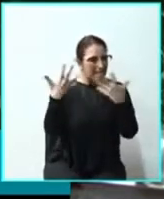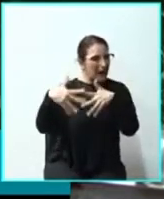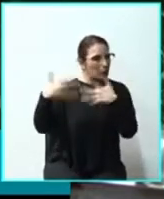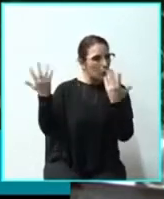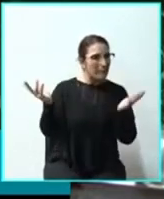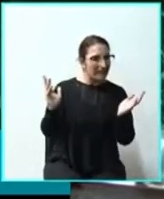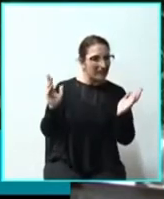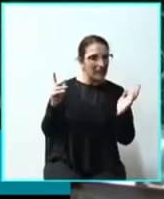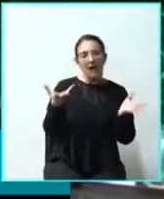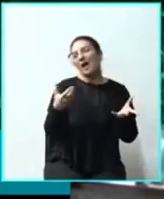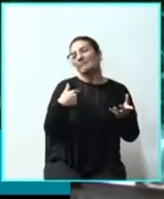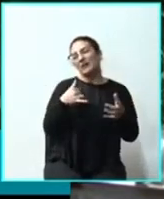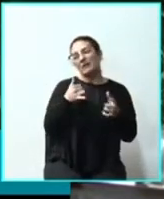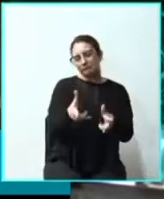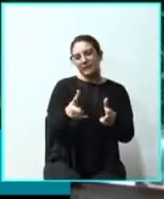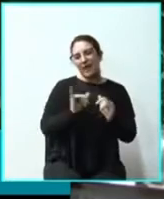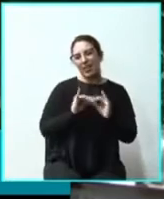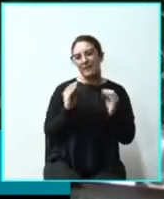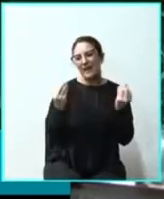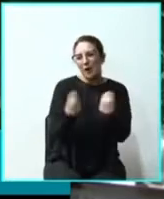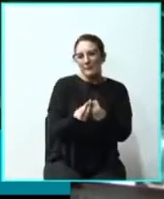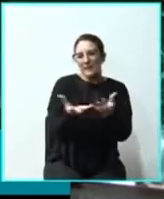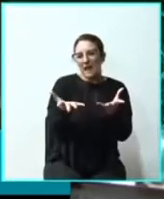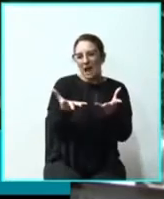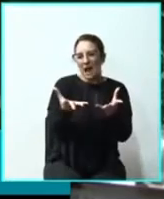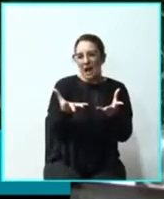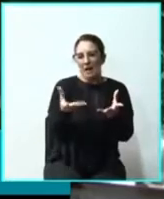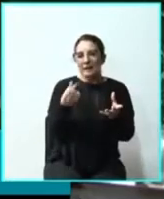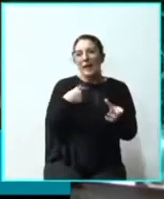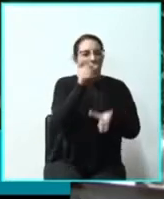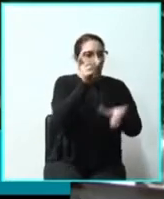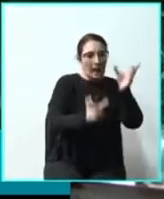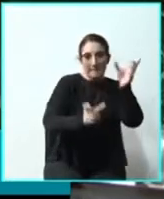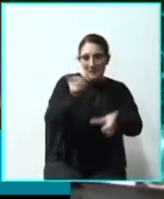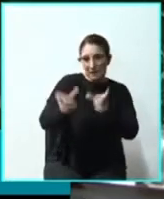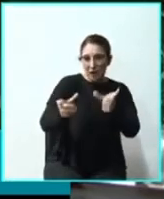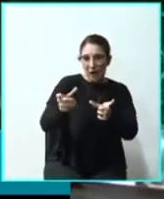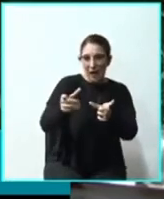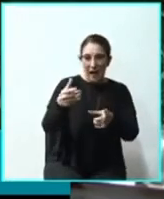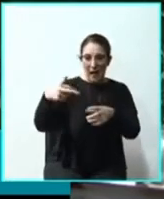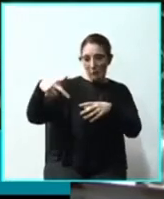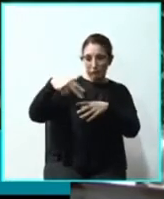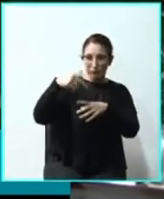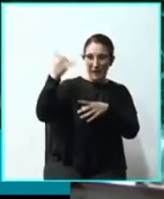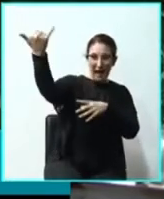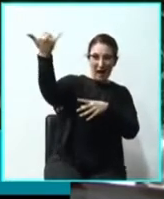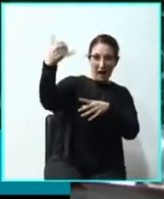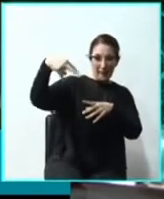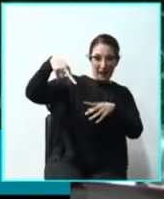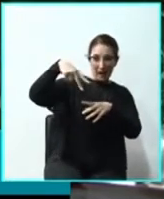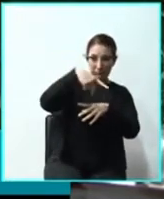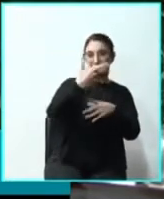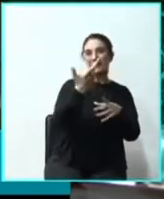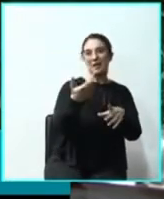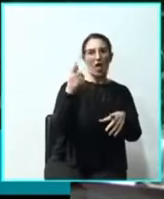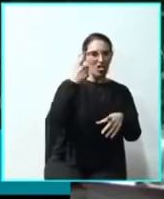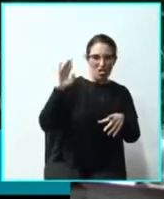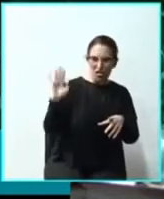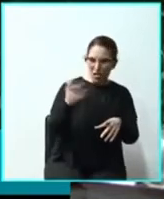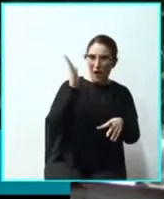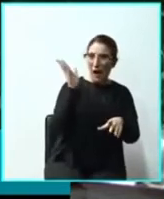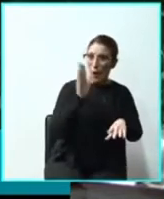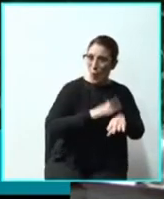para concluir diré que todas las personas que pasamos frente a una cámara somos culpables hasta que demostremos lo